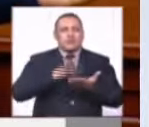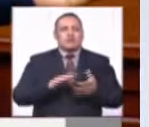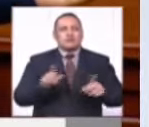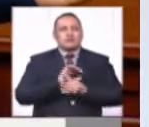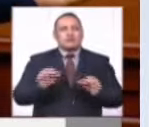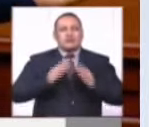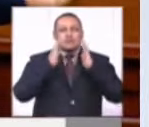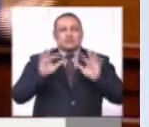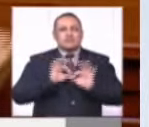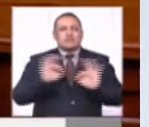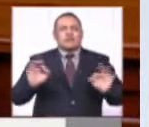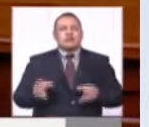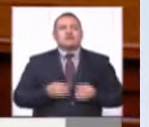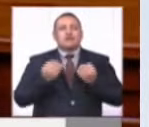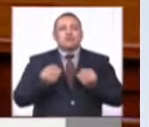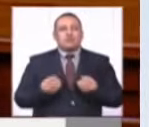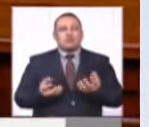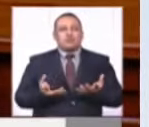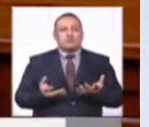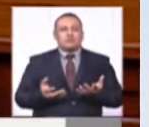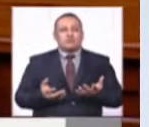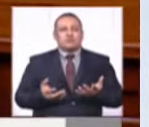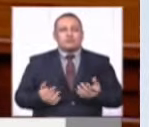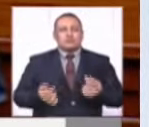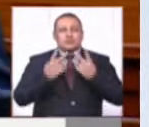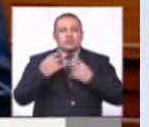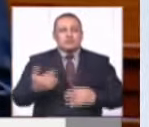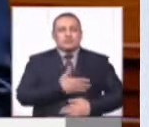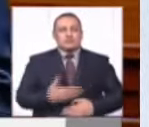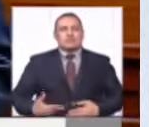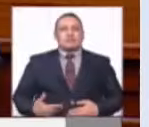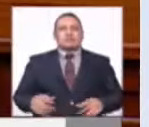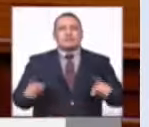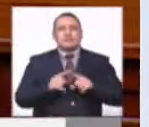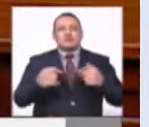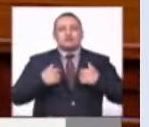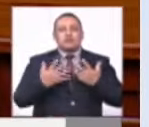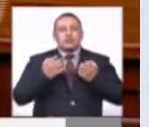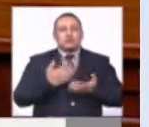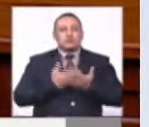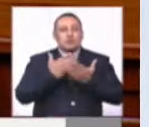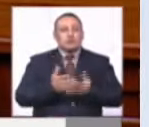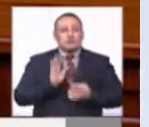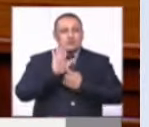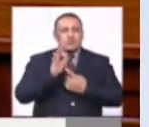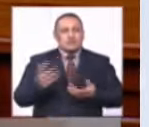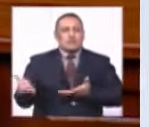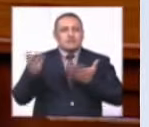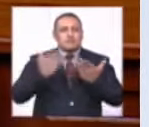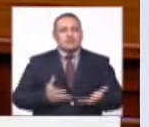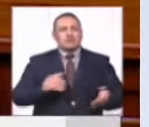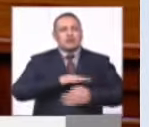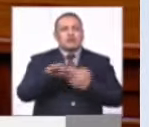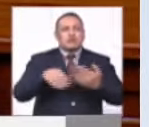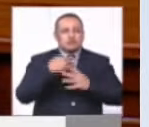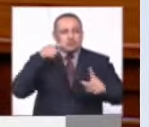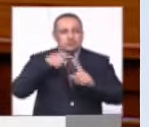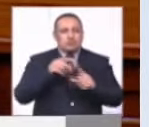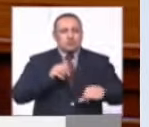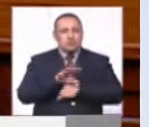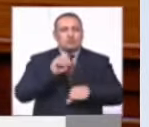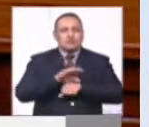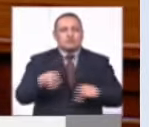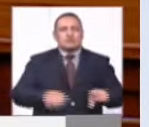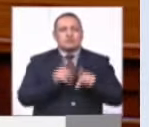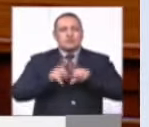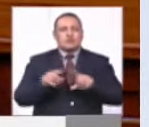atiende nada. Entonces, presidente, yo quiero hacer una propuesta e invito y desafío y exhorto a